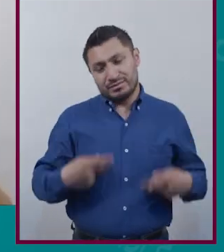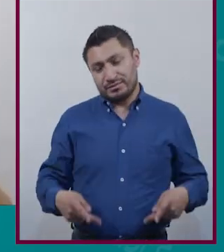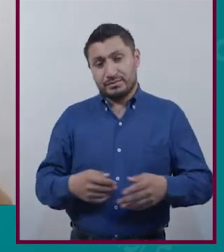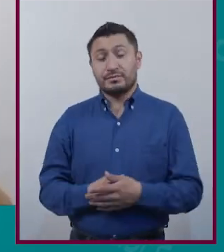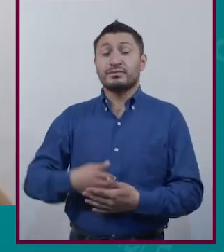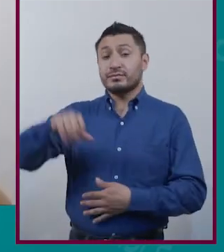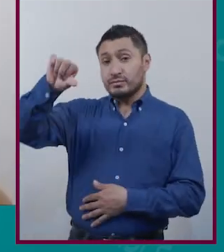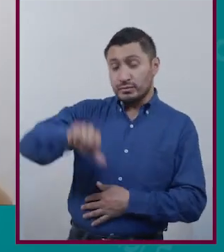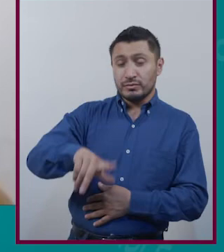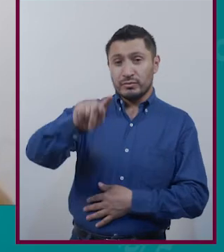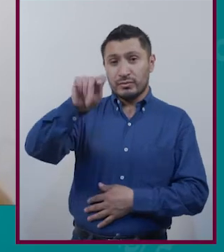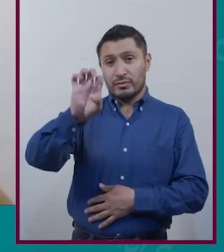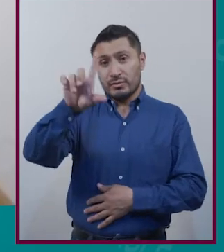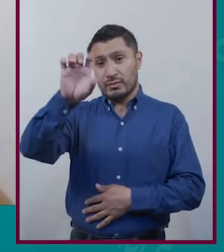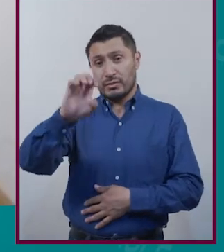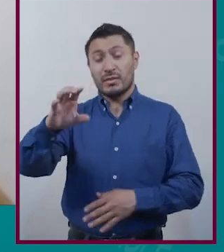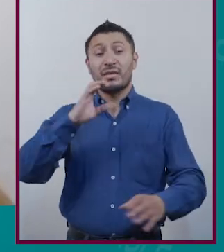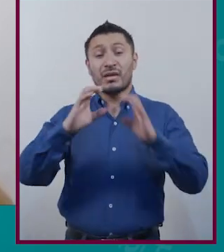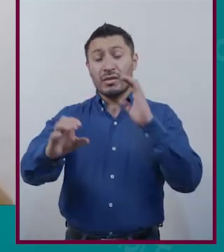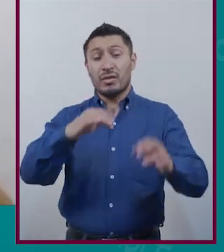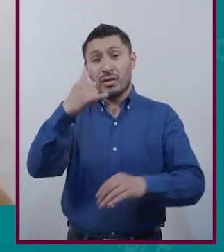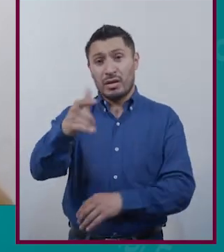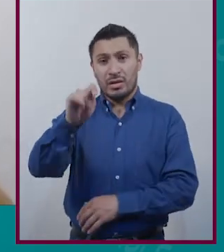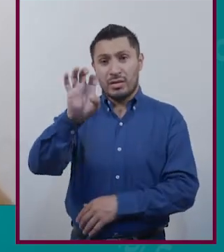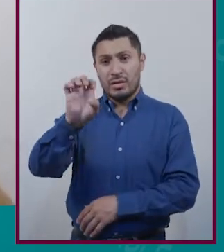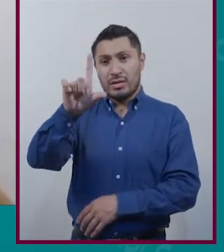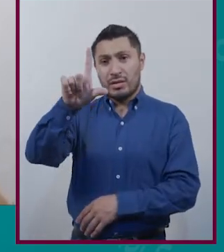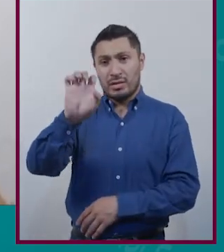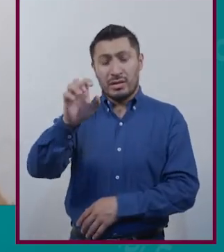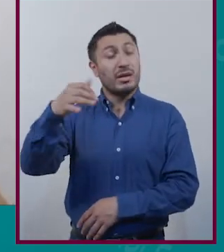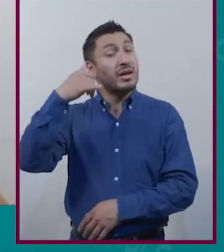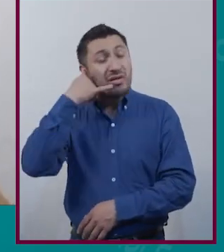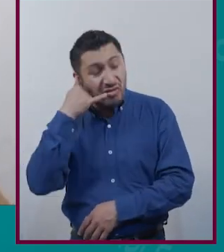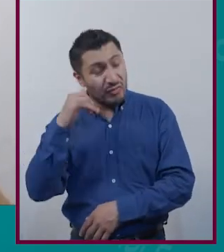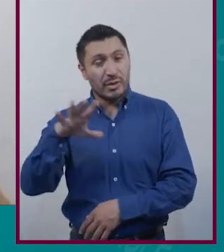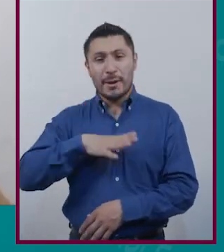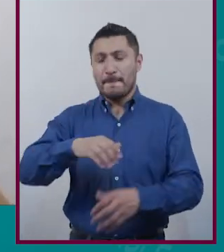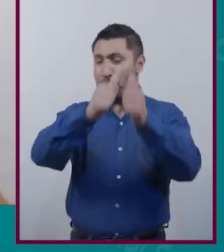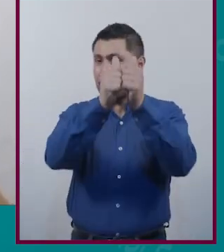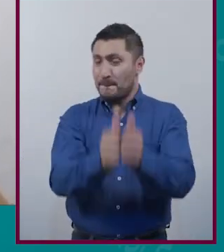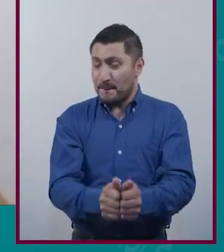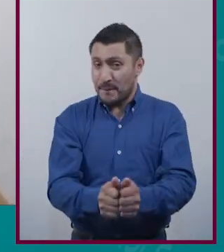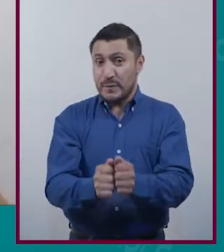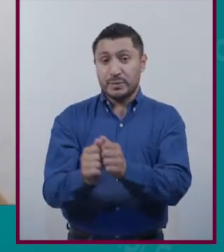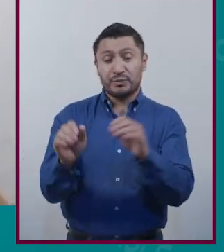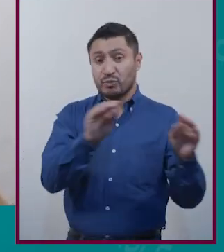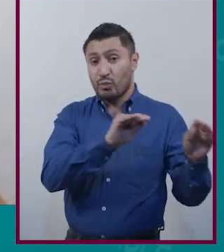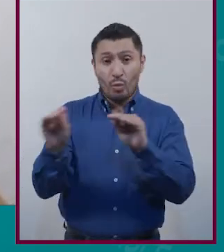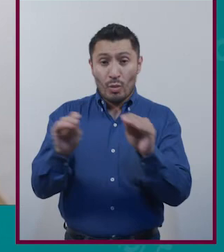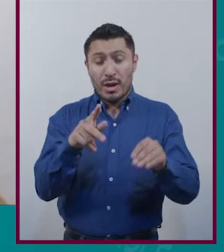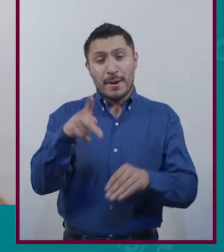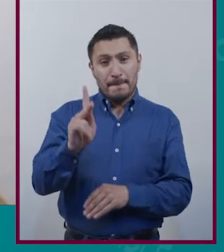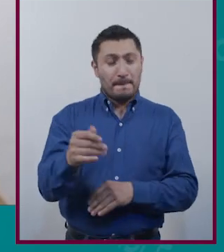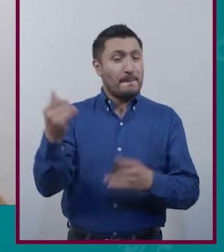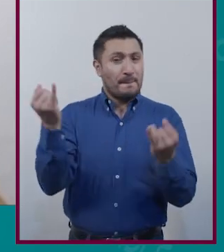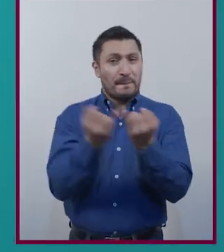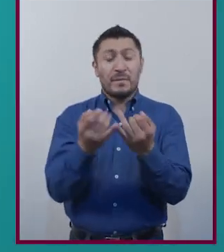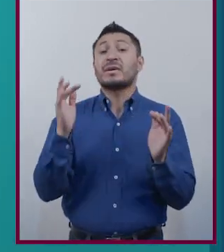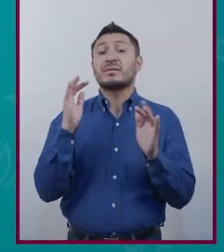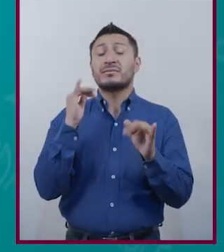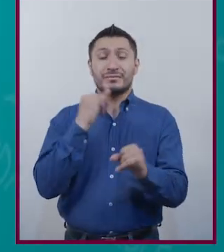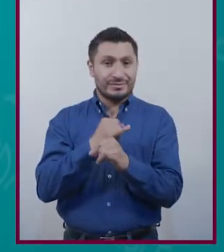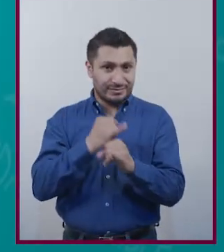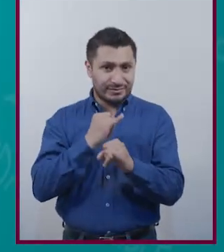Hoy las telecomunicaciones y la telefonía son fija, móvil, pero también por